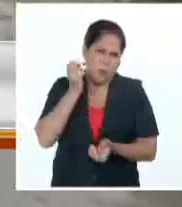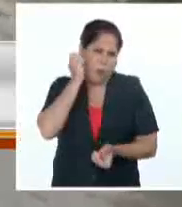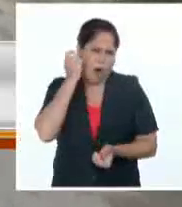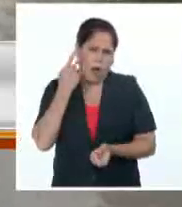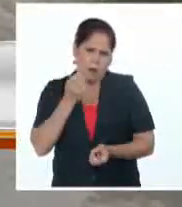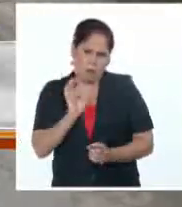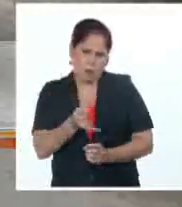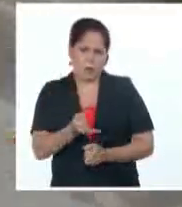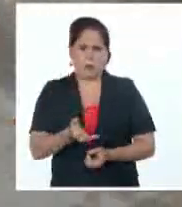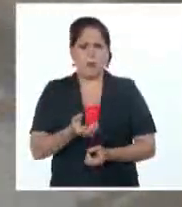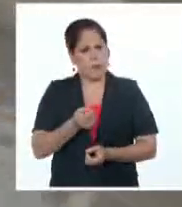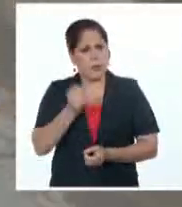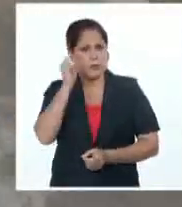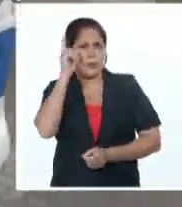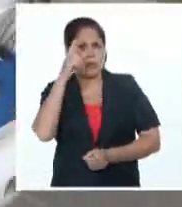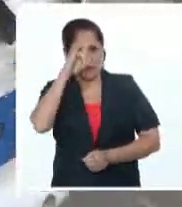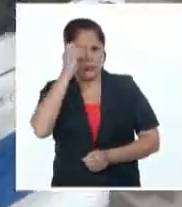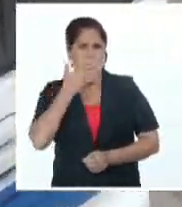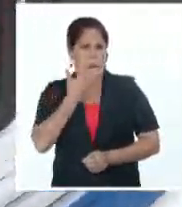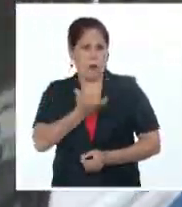lugares.